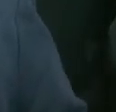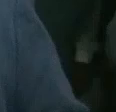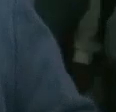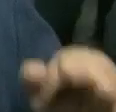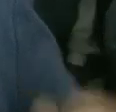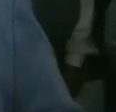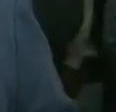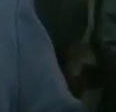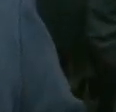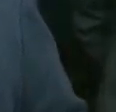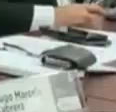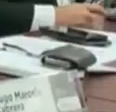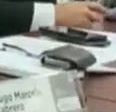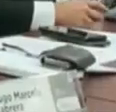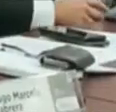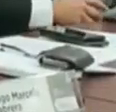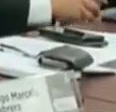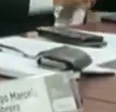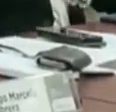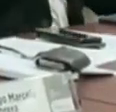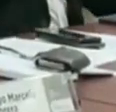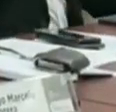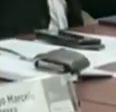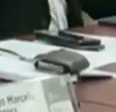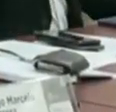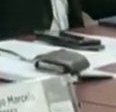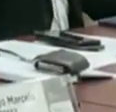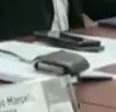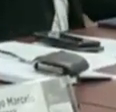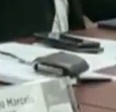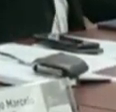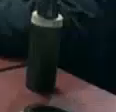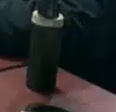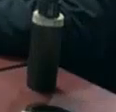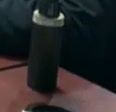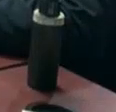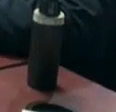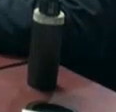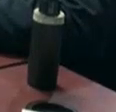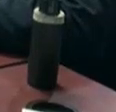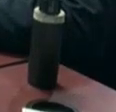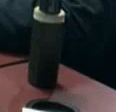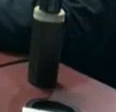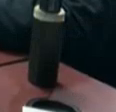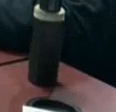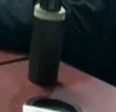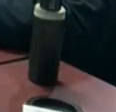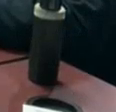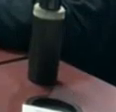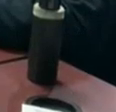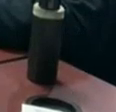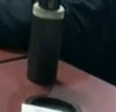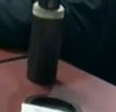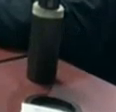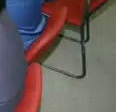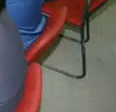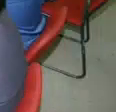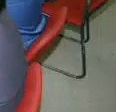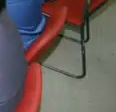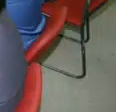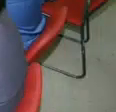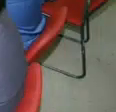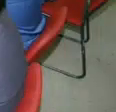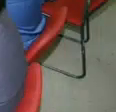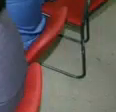registro oficial. El ministro Cabrera calificó como productivo el encuentro para conocer los pedidos y las posibles soluciones que ellos